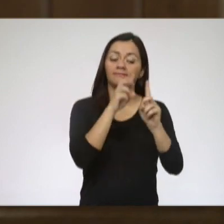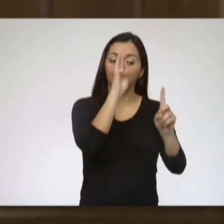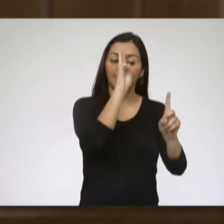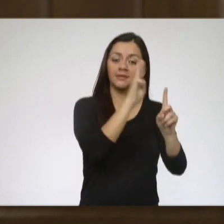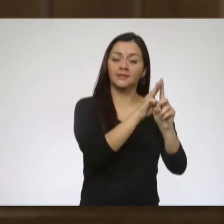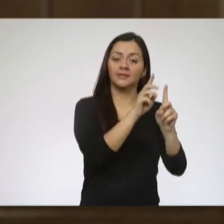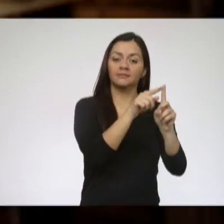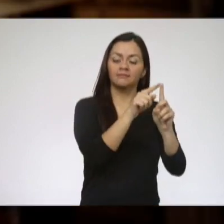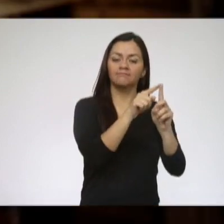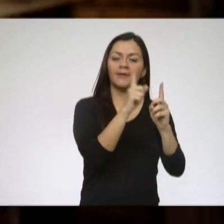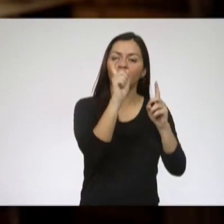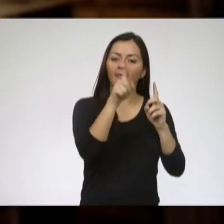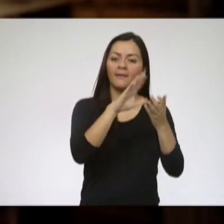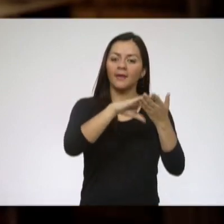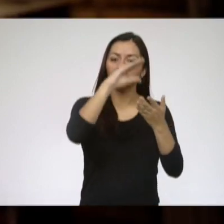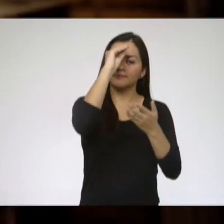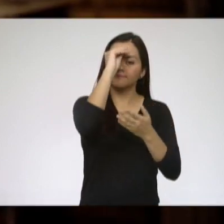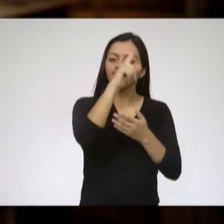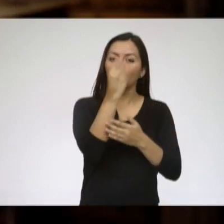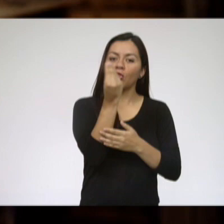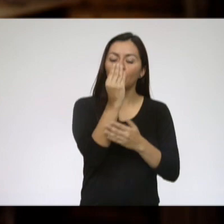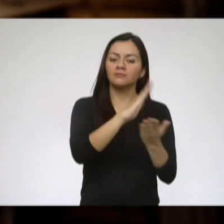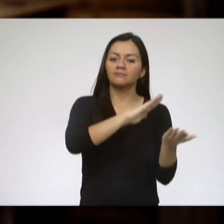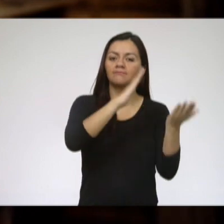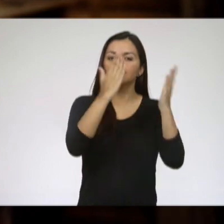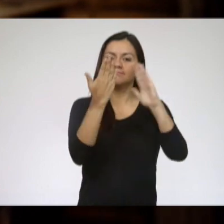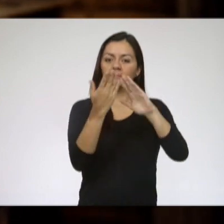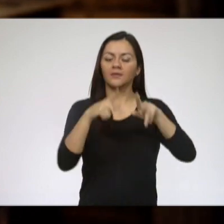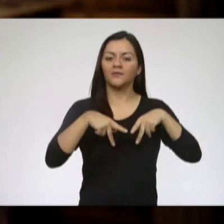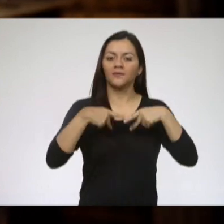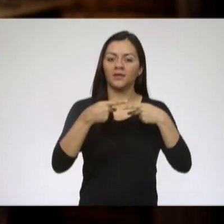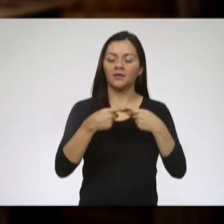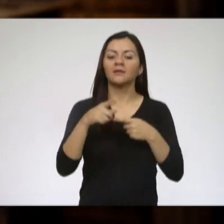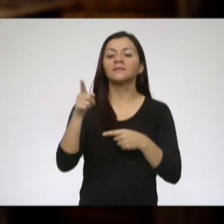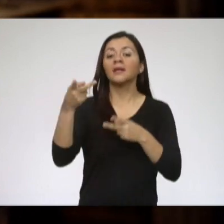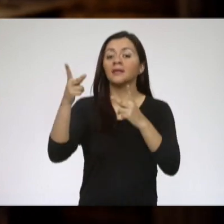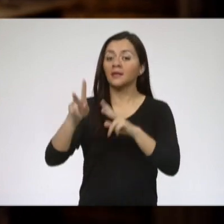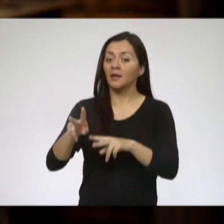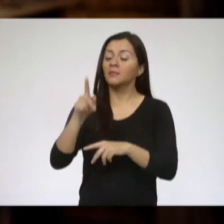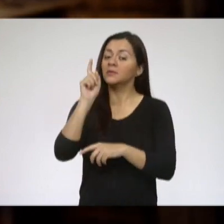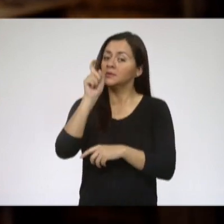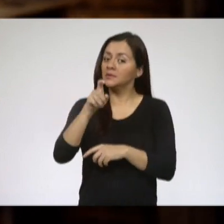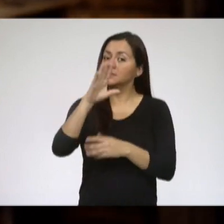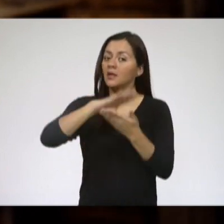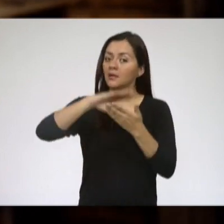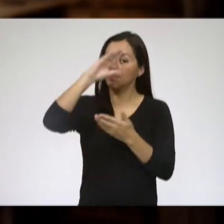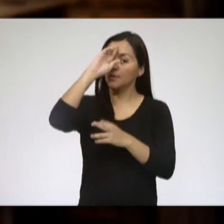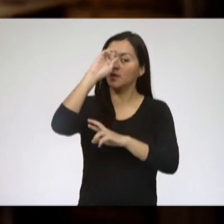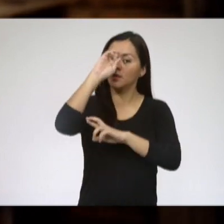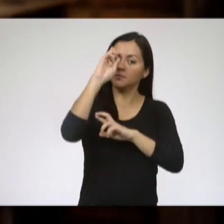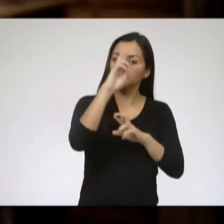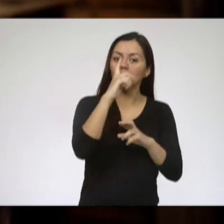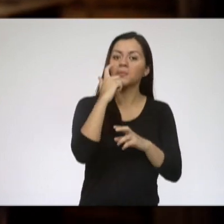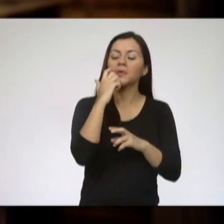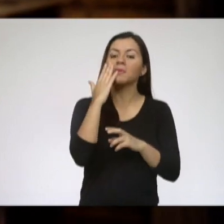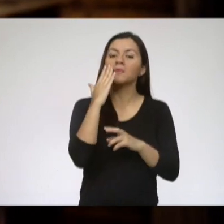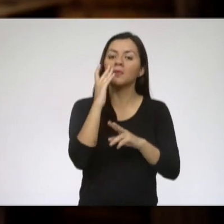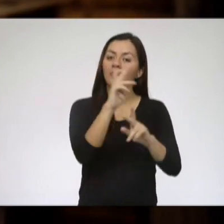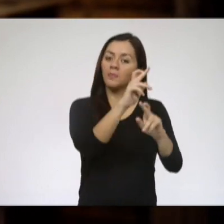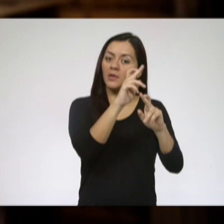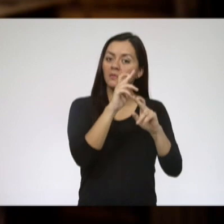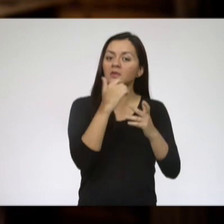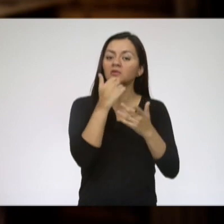etapa de transición. Hay que saber pedir permiso, hay que también estar en contacto con la gente, hacerles saber de lo que